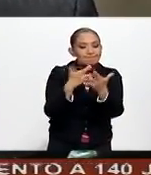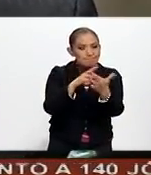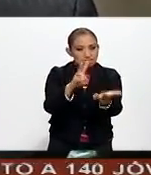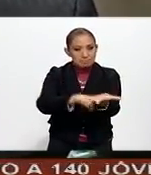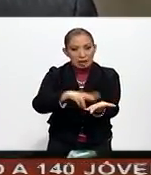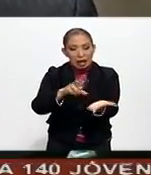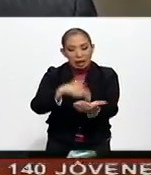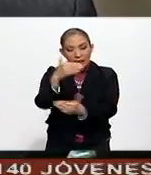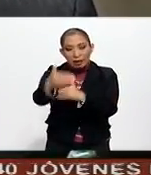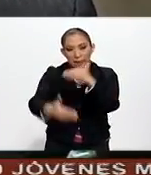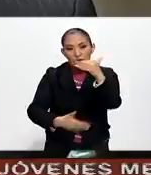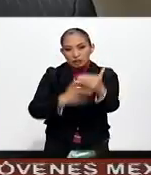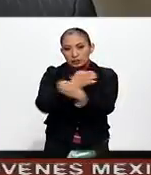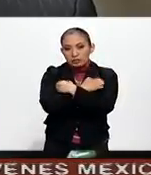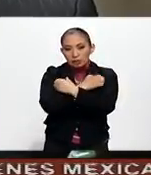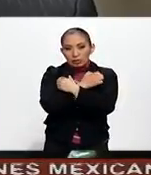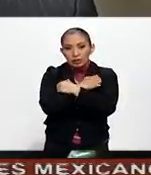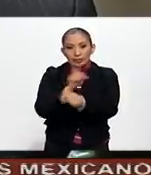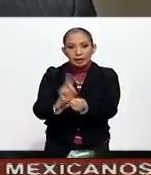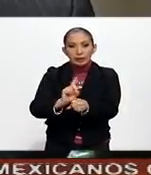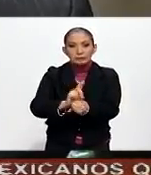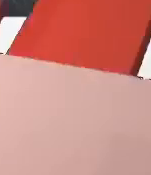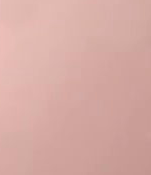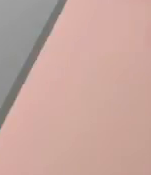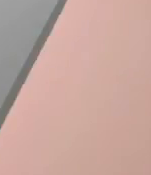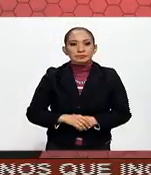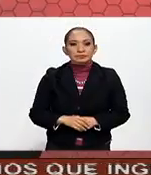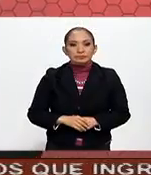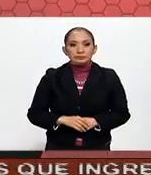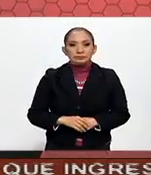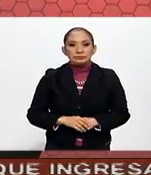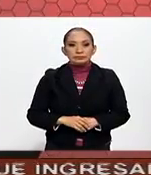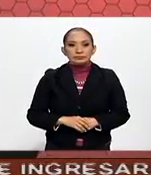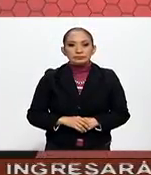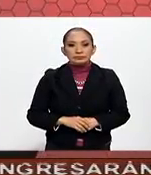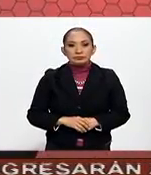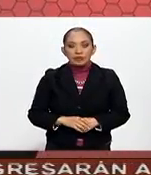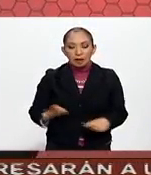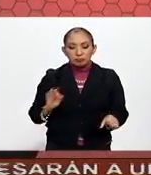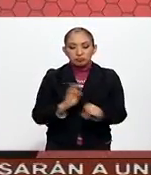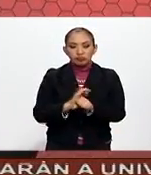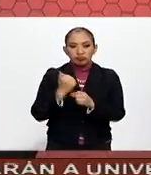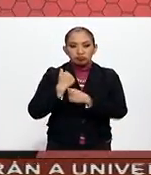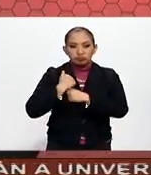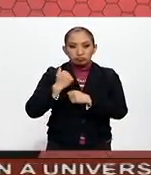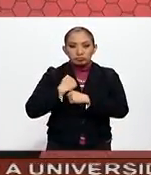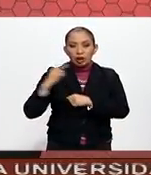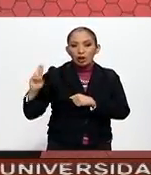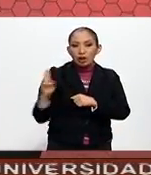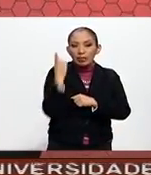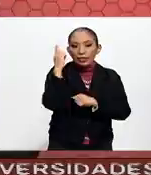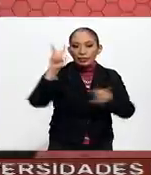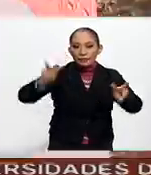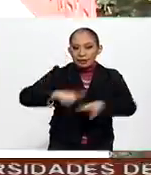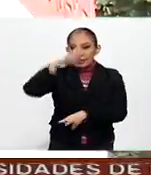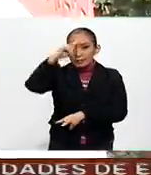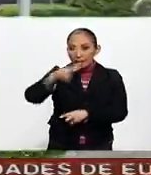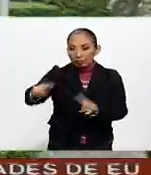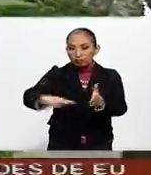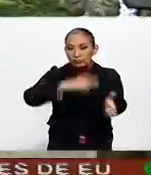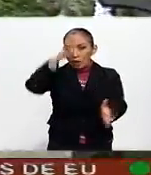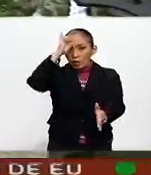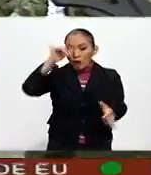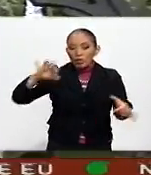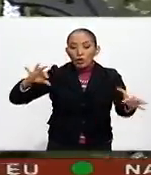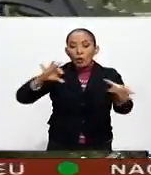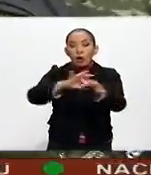proceso educativo diario. Las Fuerzas Armadas y la Universidad del Valle de México firmaron un convenio